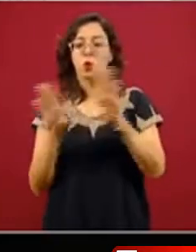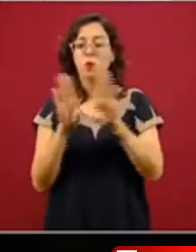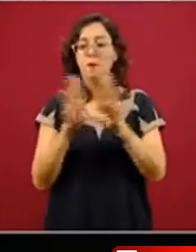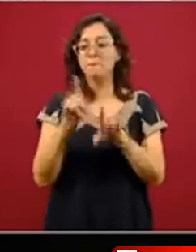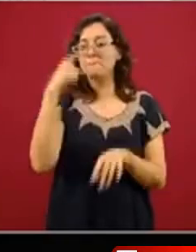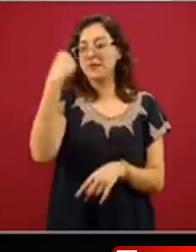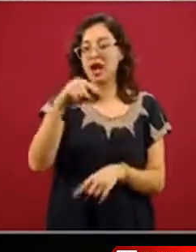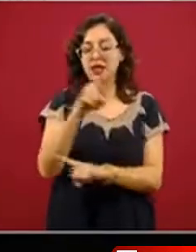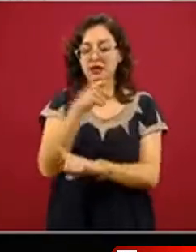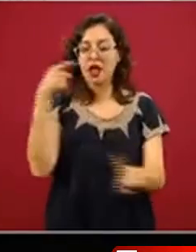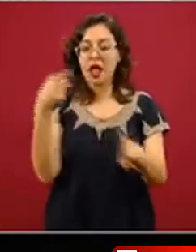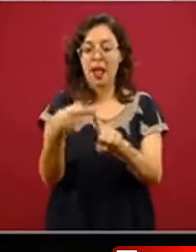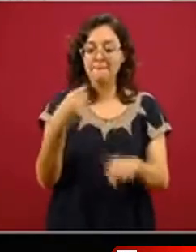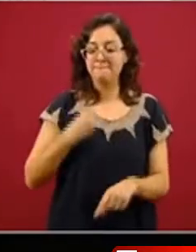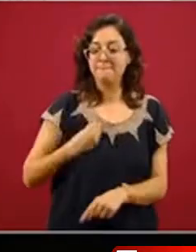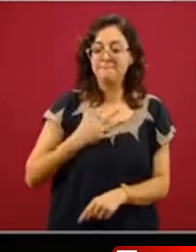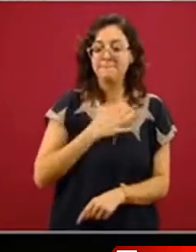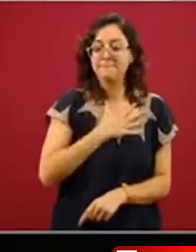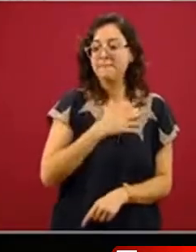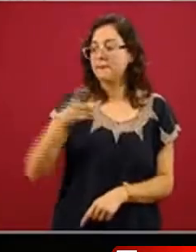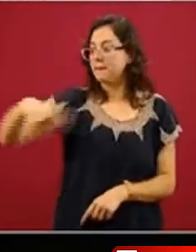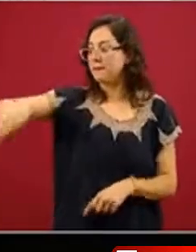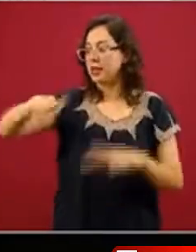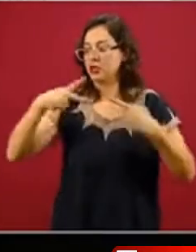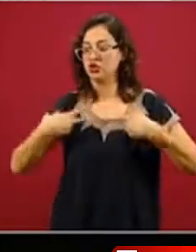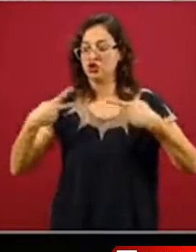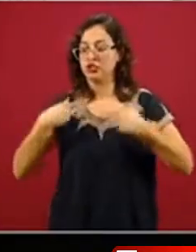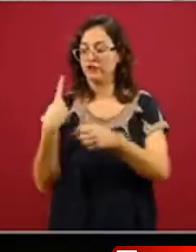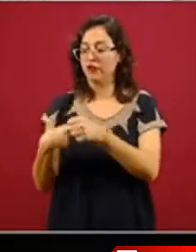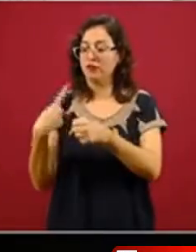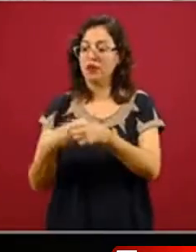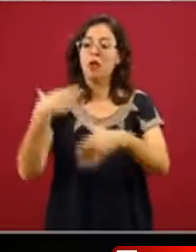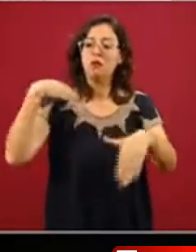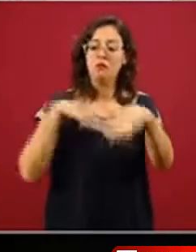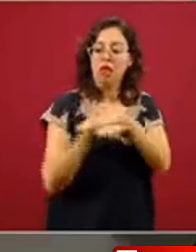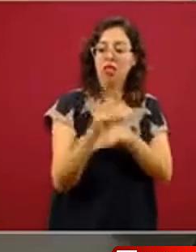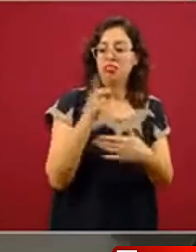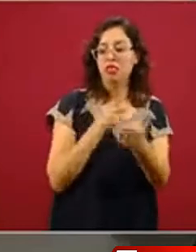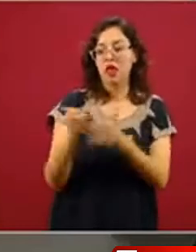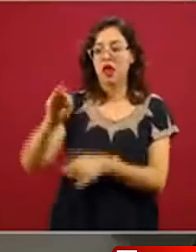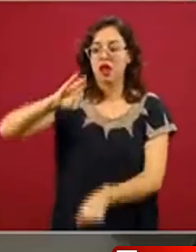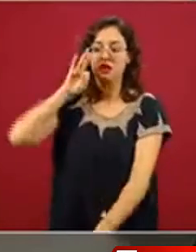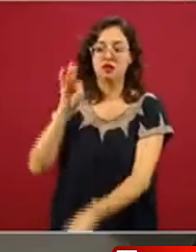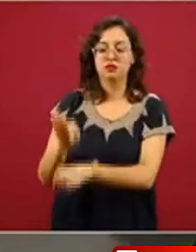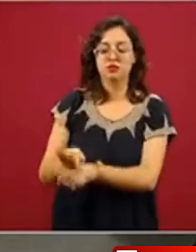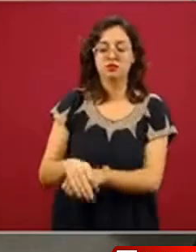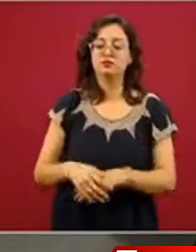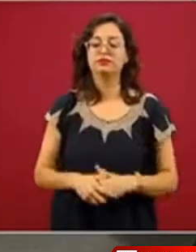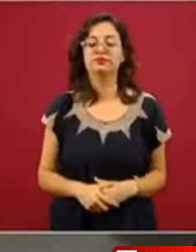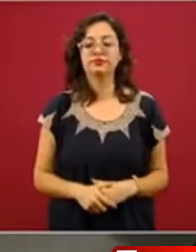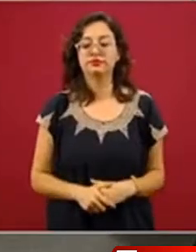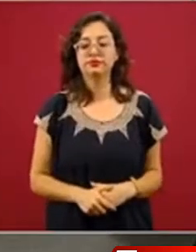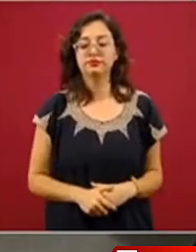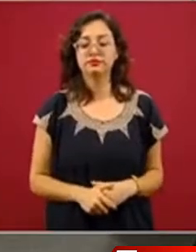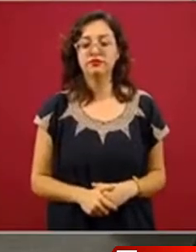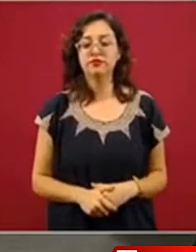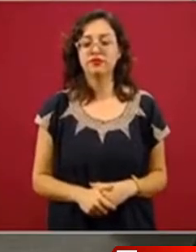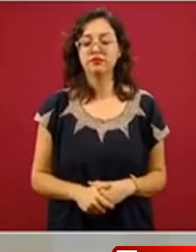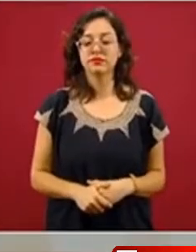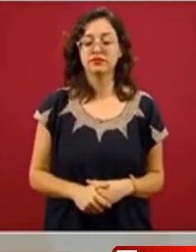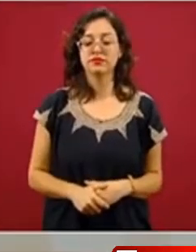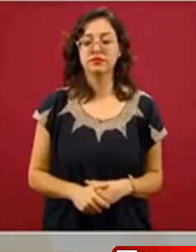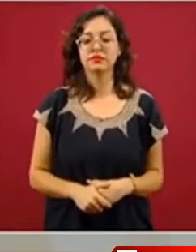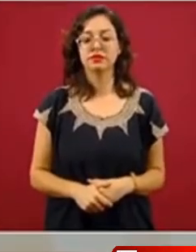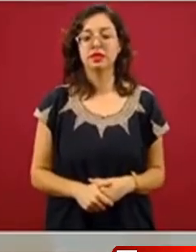bienestar para el derecho ambiente? Gracias. Muchas gracias. Sobre